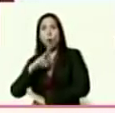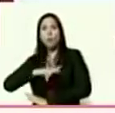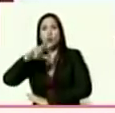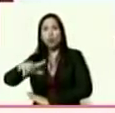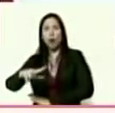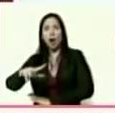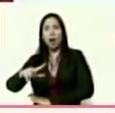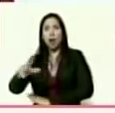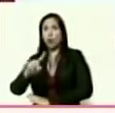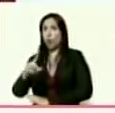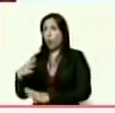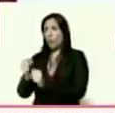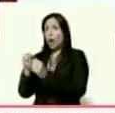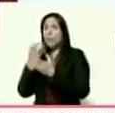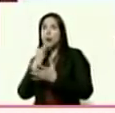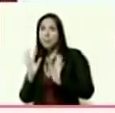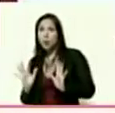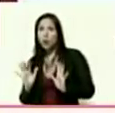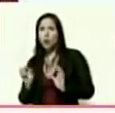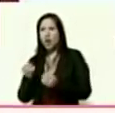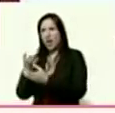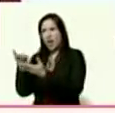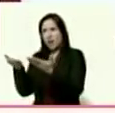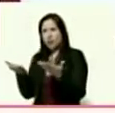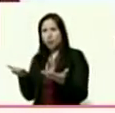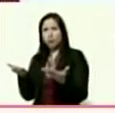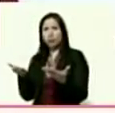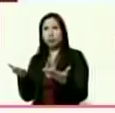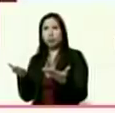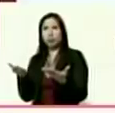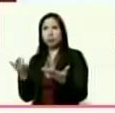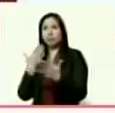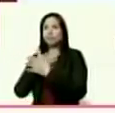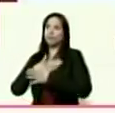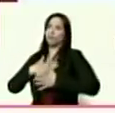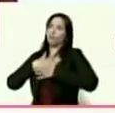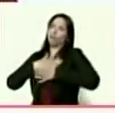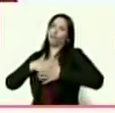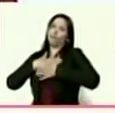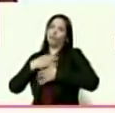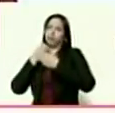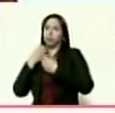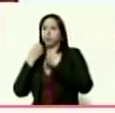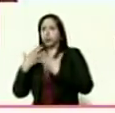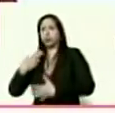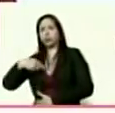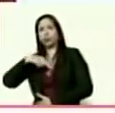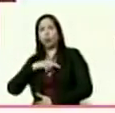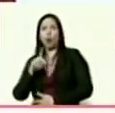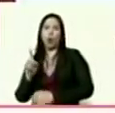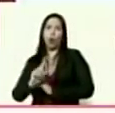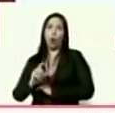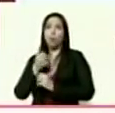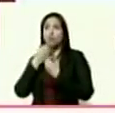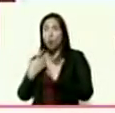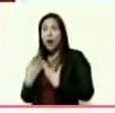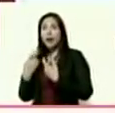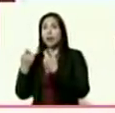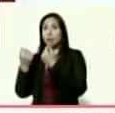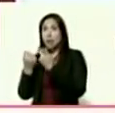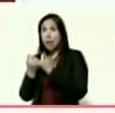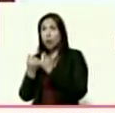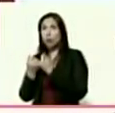No vayas a creer que es que ellos han sido unos benefactores de nosotros. No, no, no. Buena parte del dinero